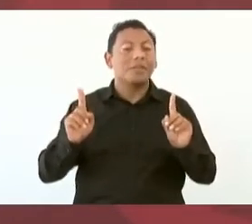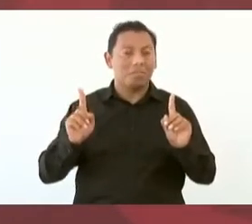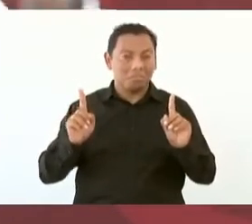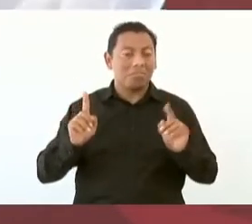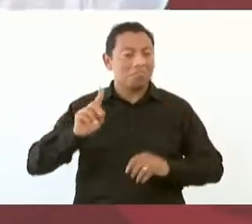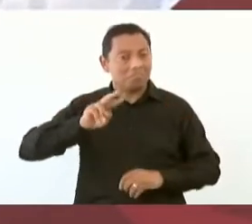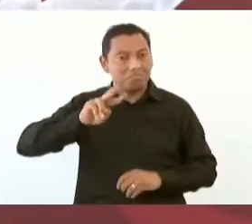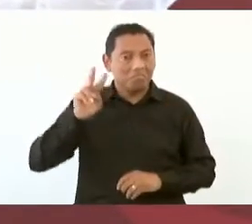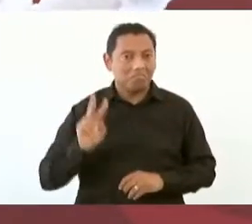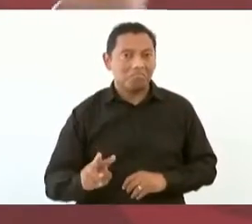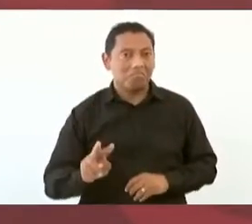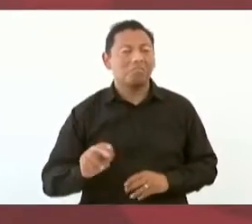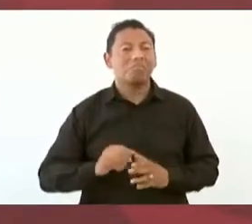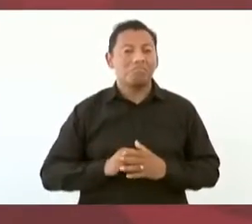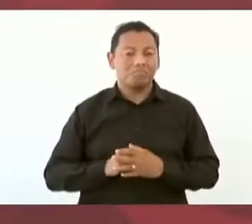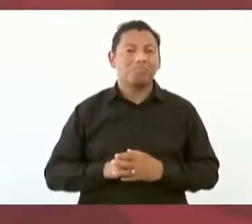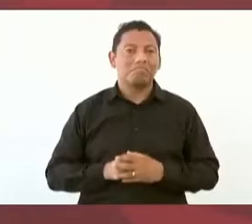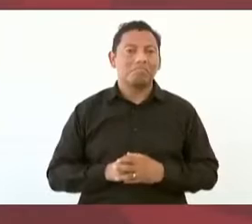con los